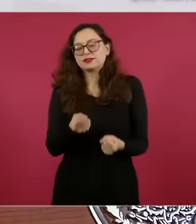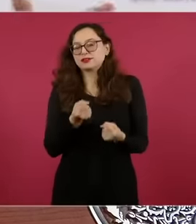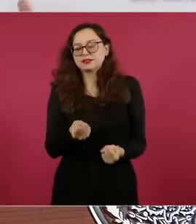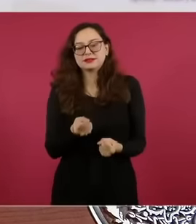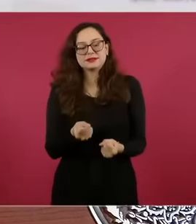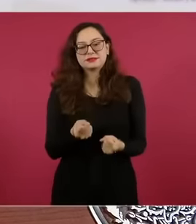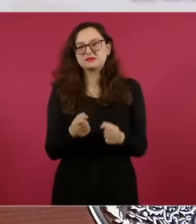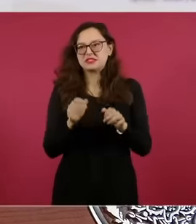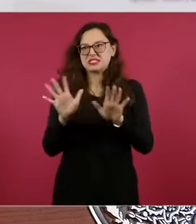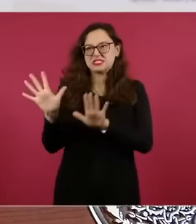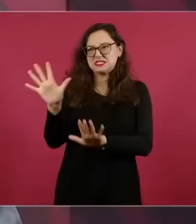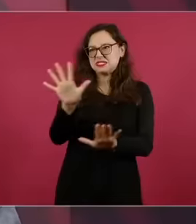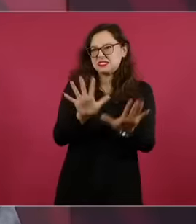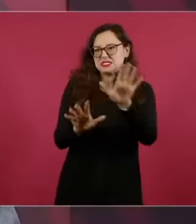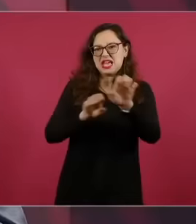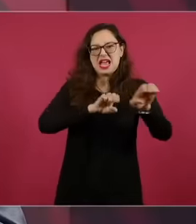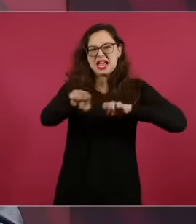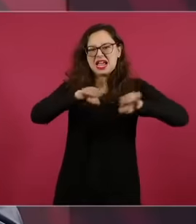aquí en la capital.